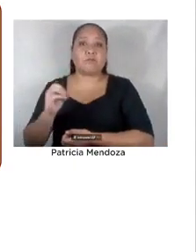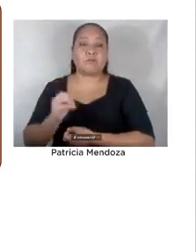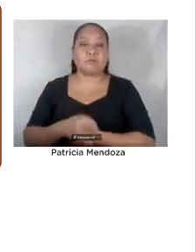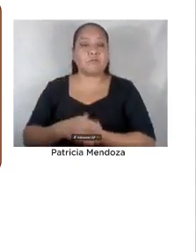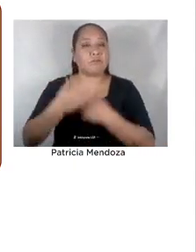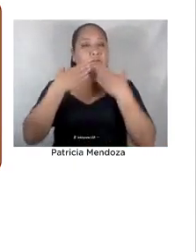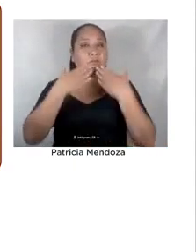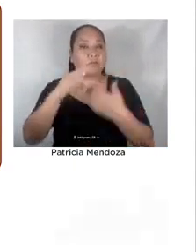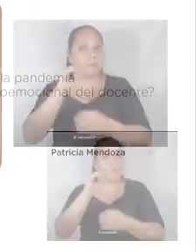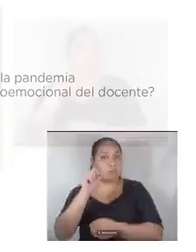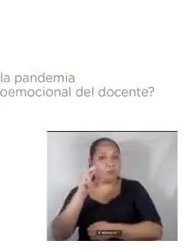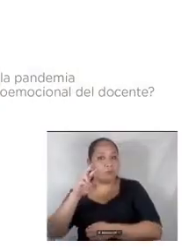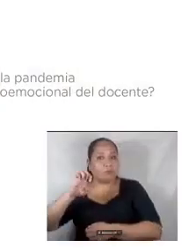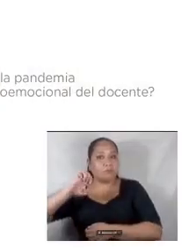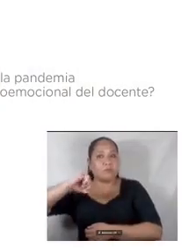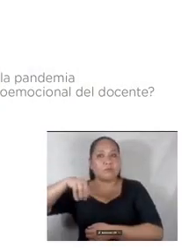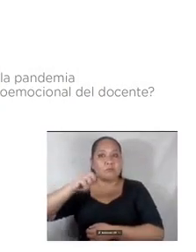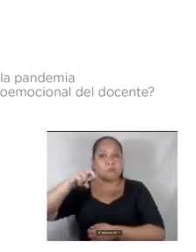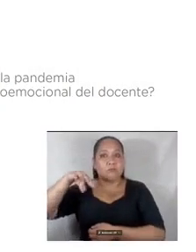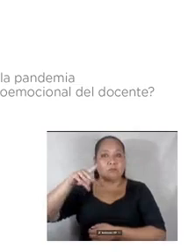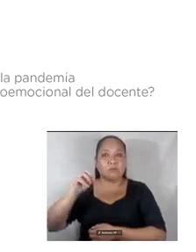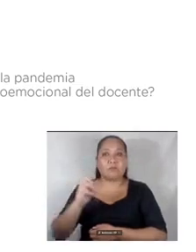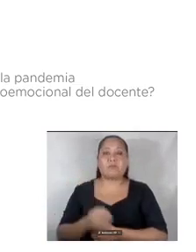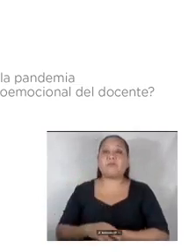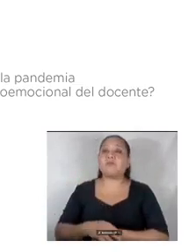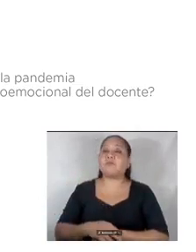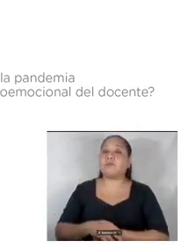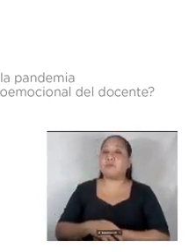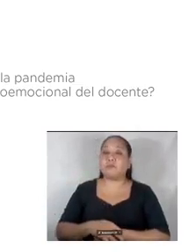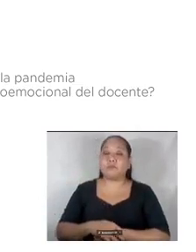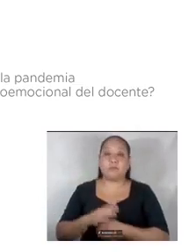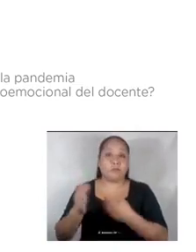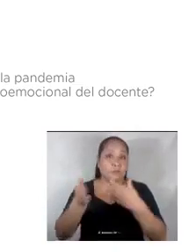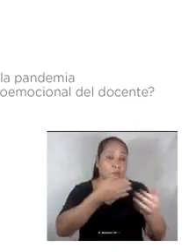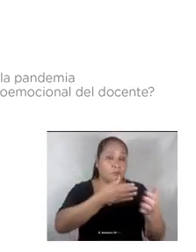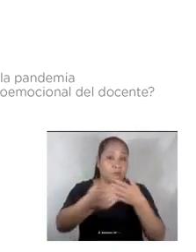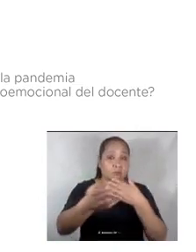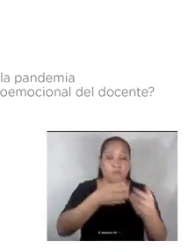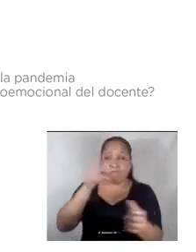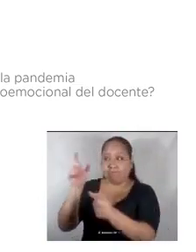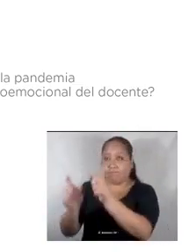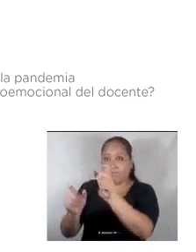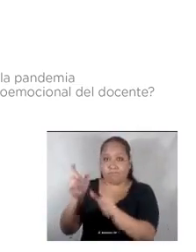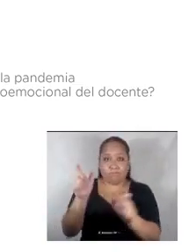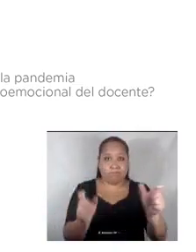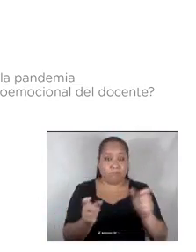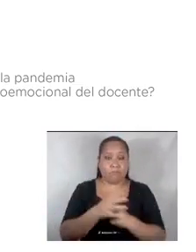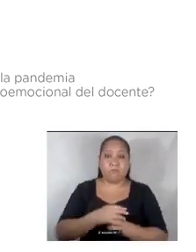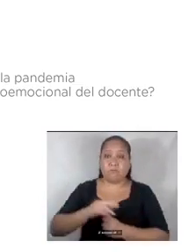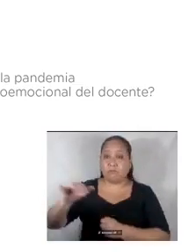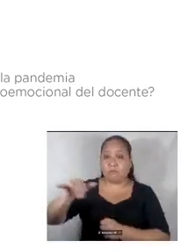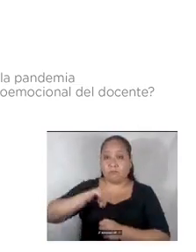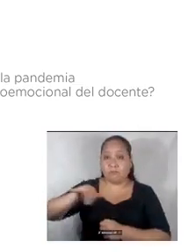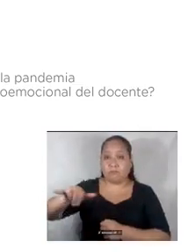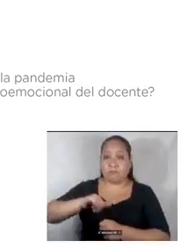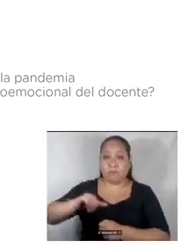Gracias, Alejandra. Bueno, como cualquiera de nosotros, las y los docentes han visto sus